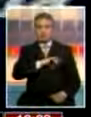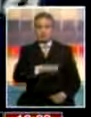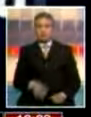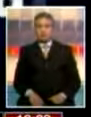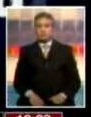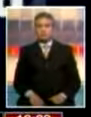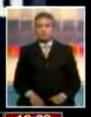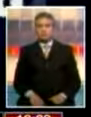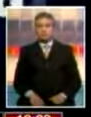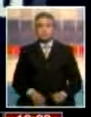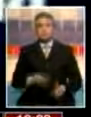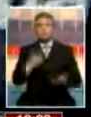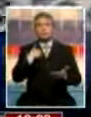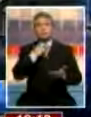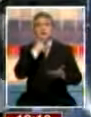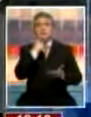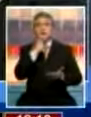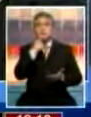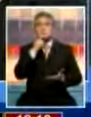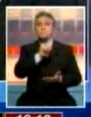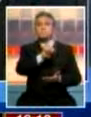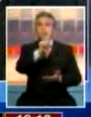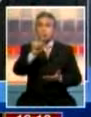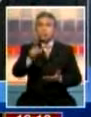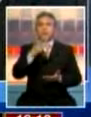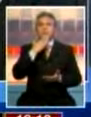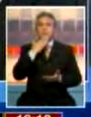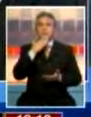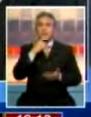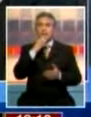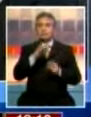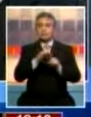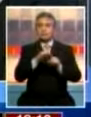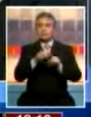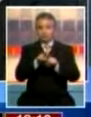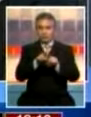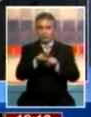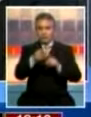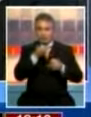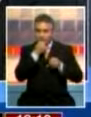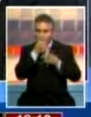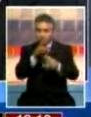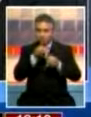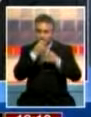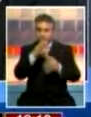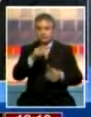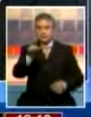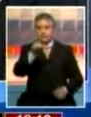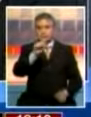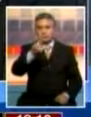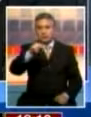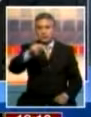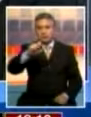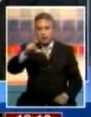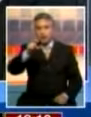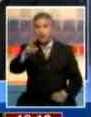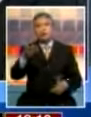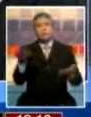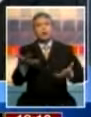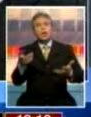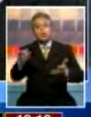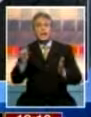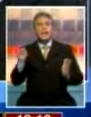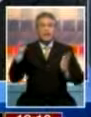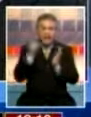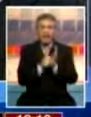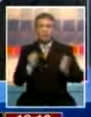Caterina. Bueno, quiero partir preguntándole, y leía también en alusión a las declaraciones que entregaba el CERNAC, que esto surge por los reclamos que hay